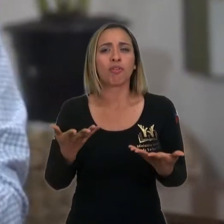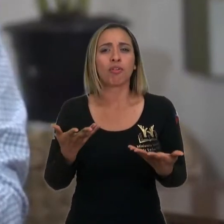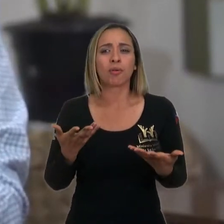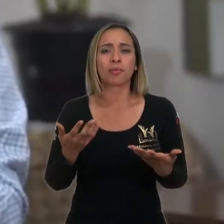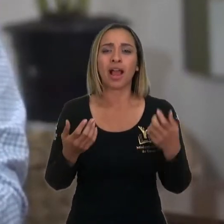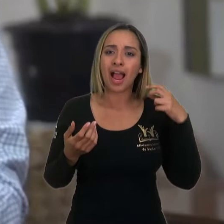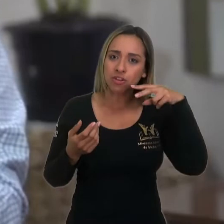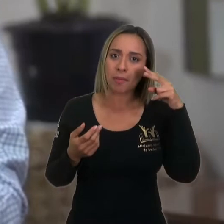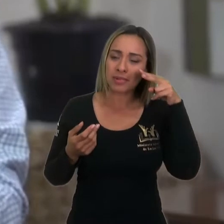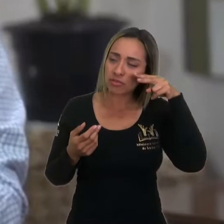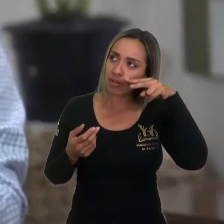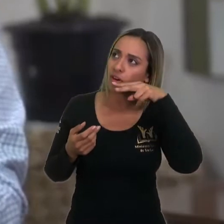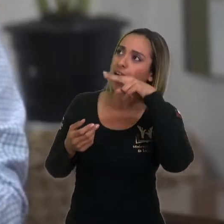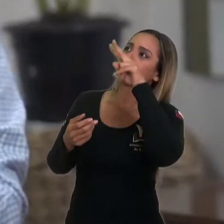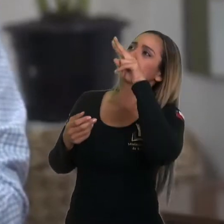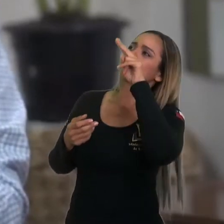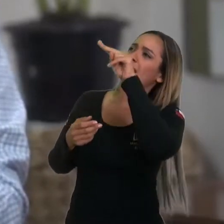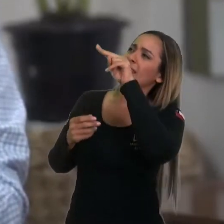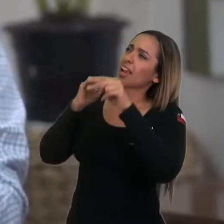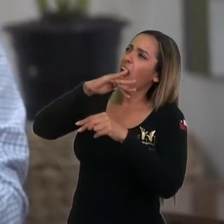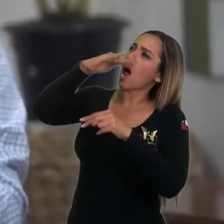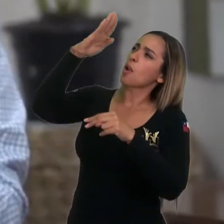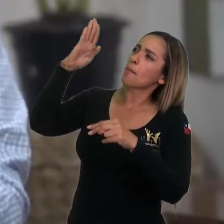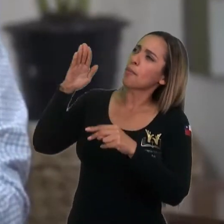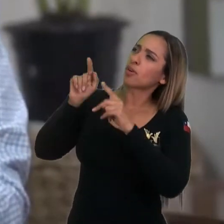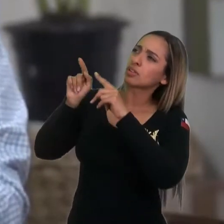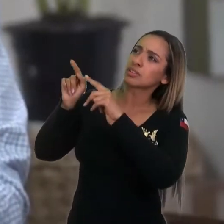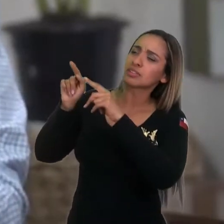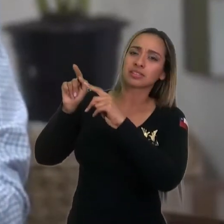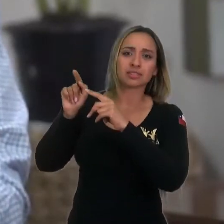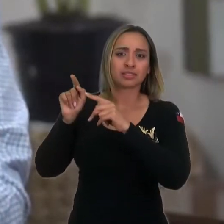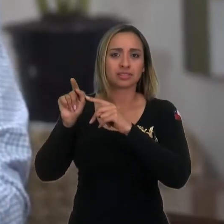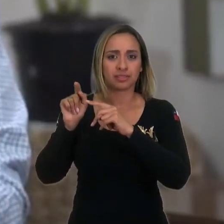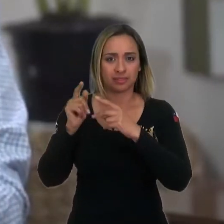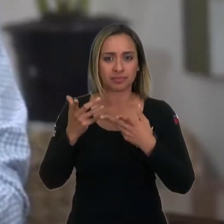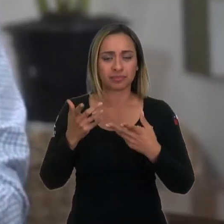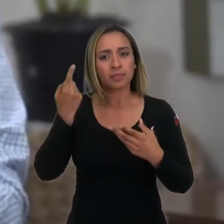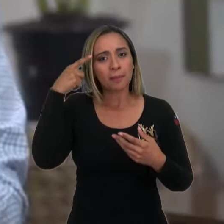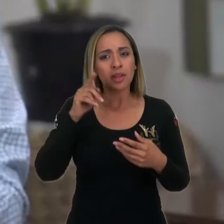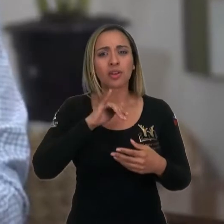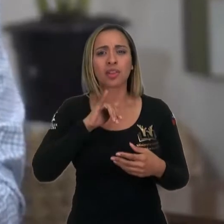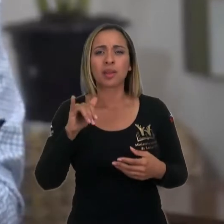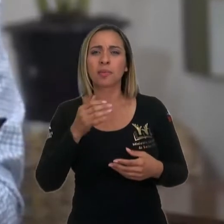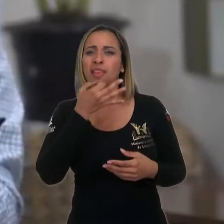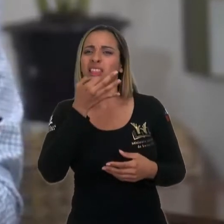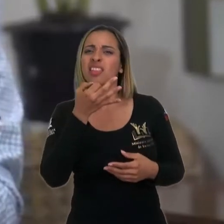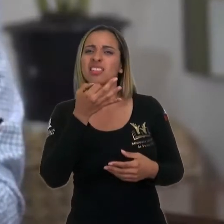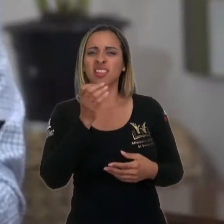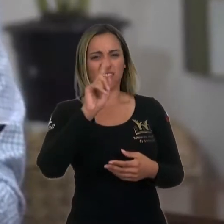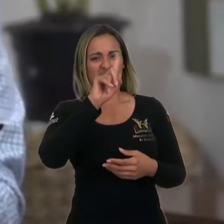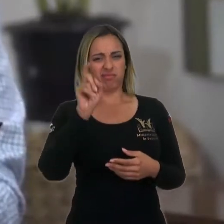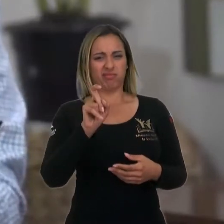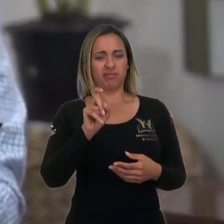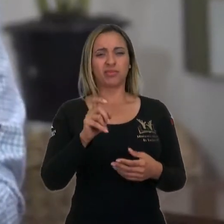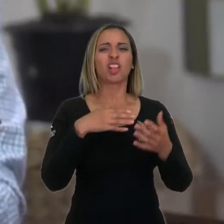El texto dice, alzaré mis ojos a los montes. Punto y coma. Y después abre signo de interrupción y